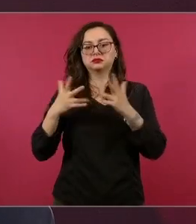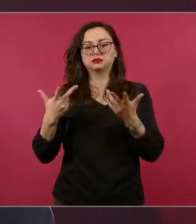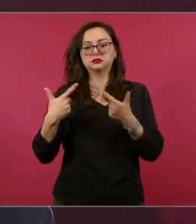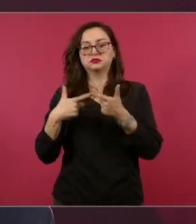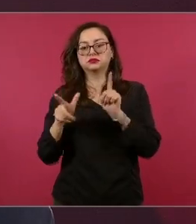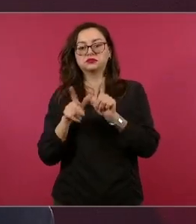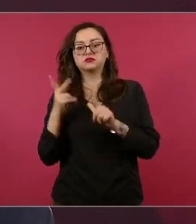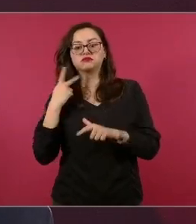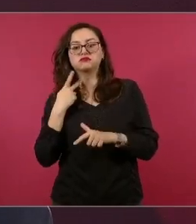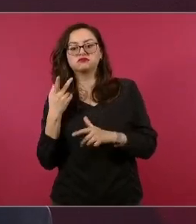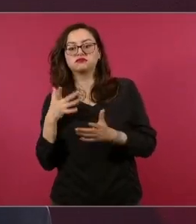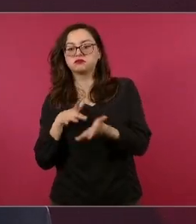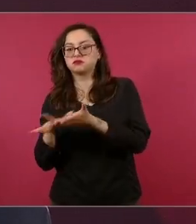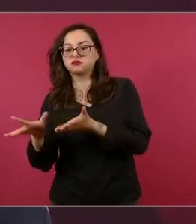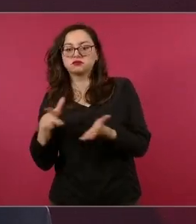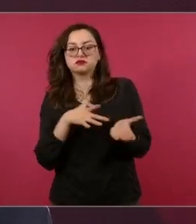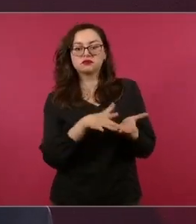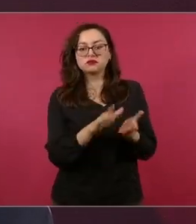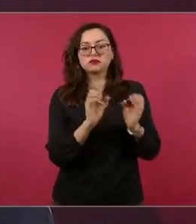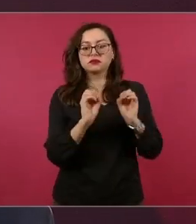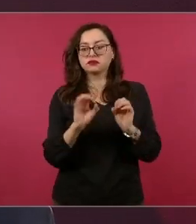partido.